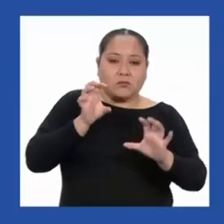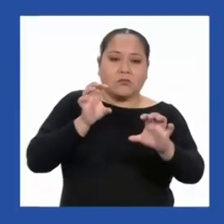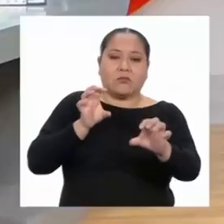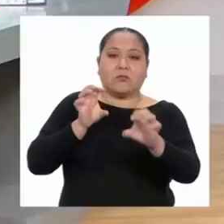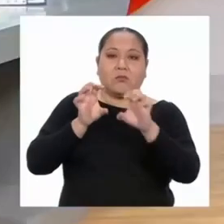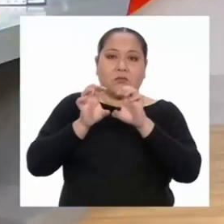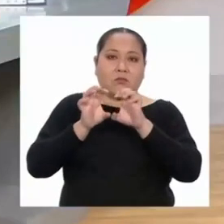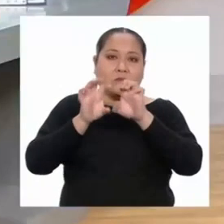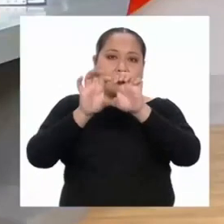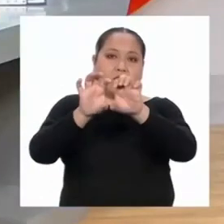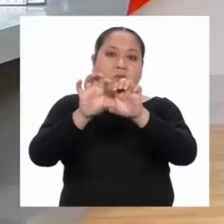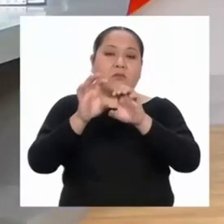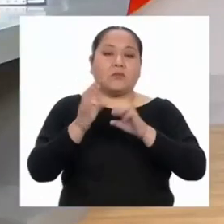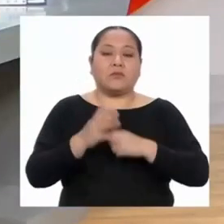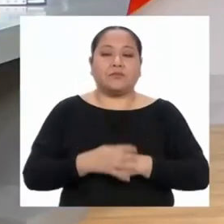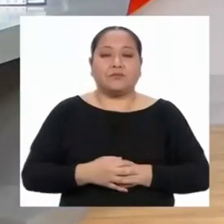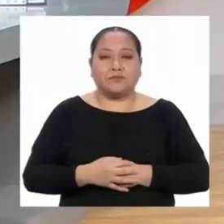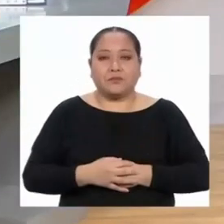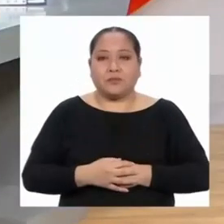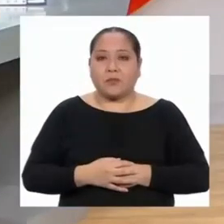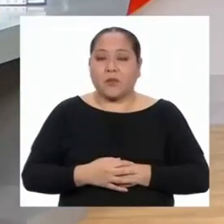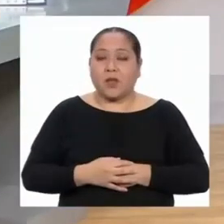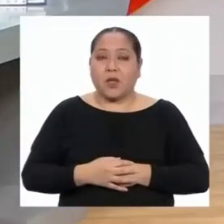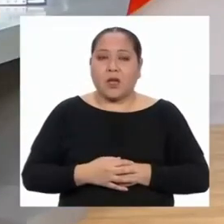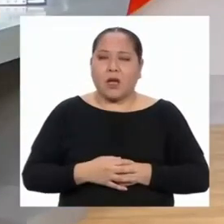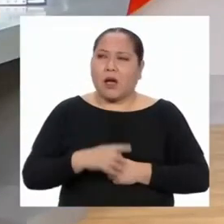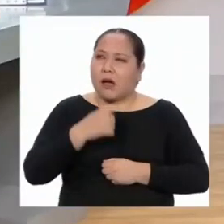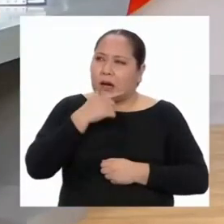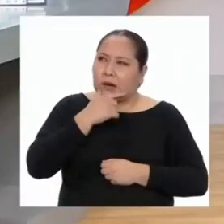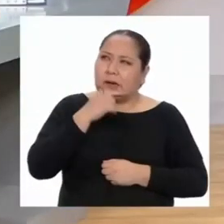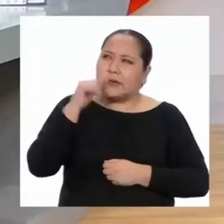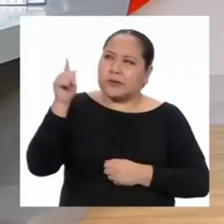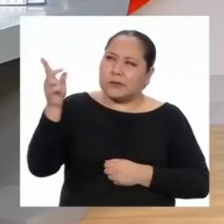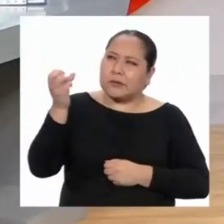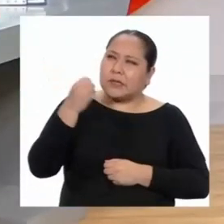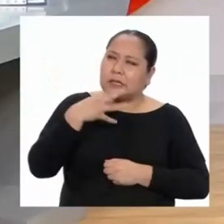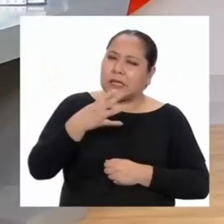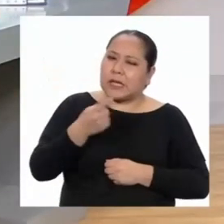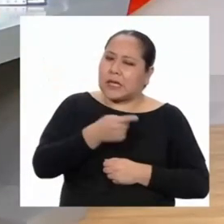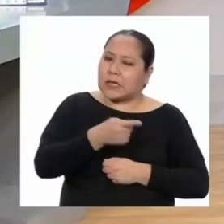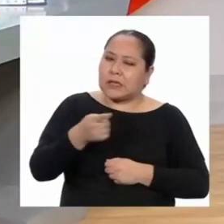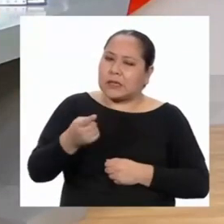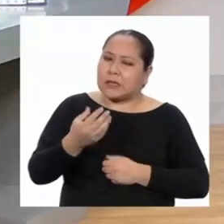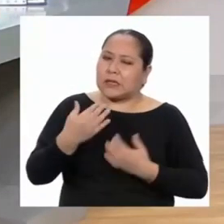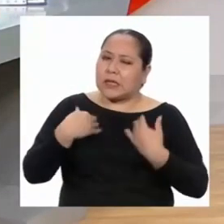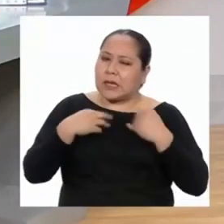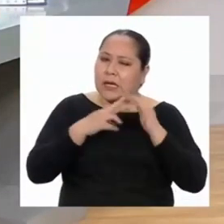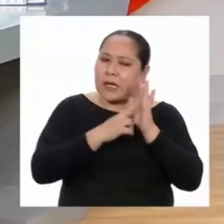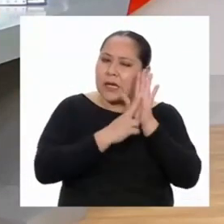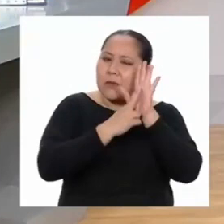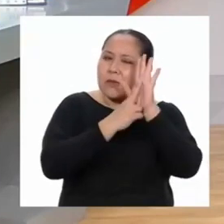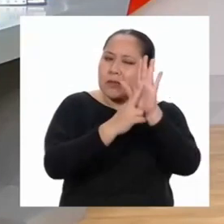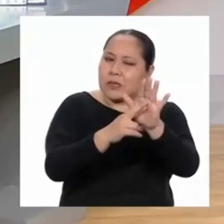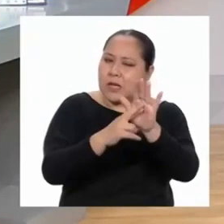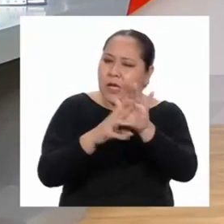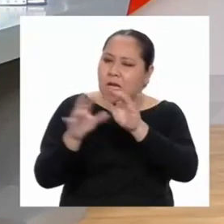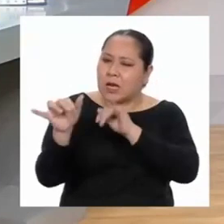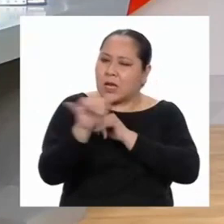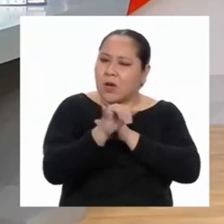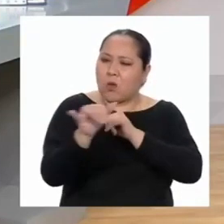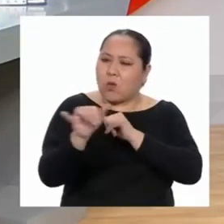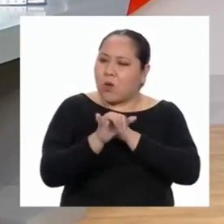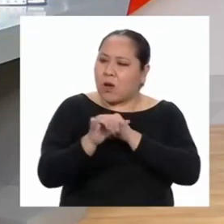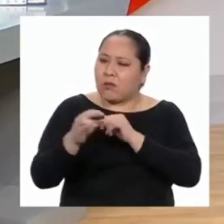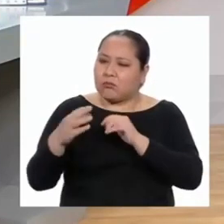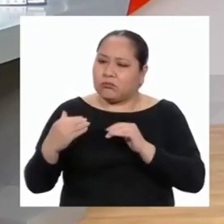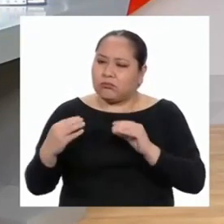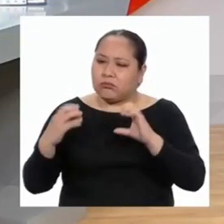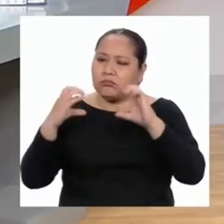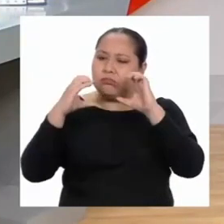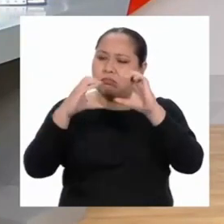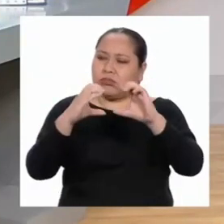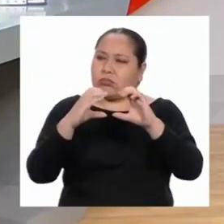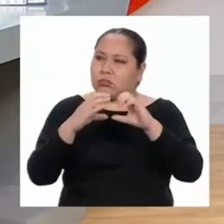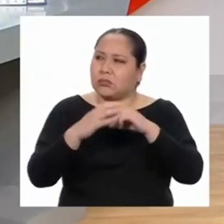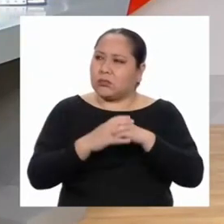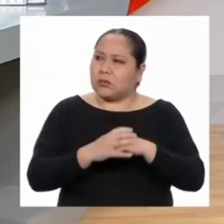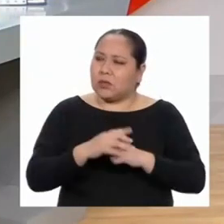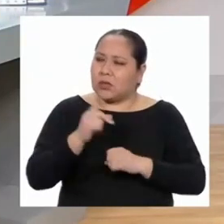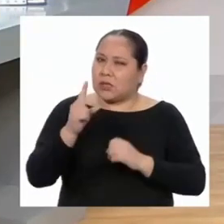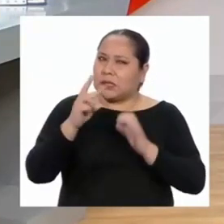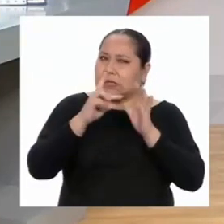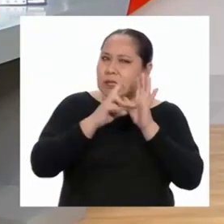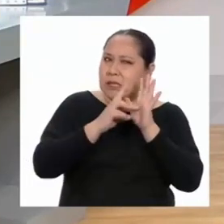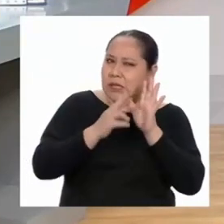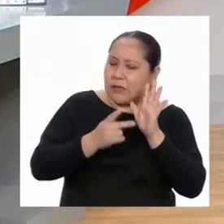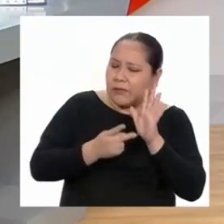población. Y cuando dice deben representar proporcionalmente a los estratos de la población,